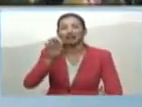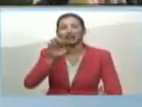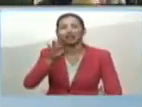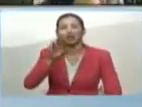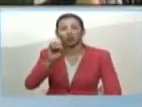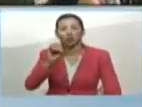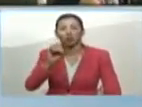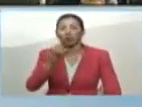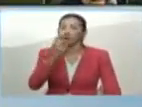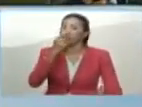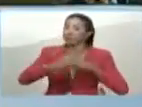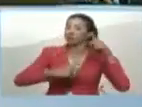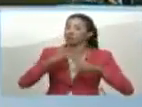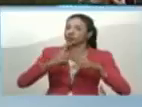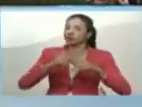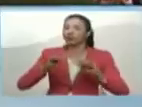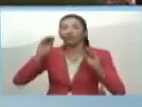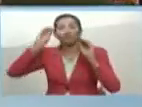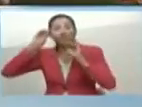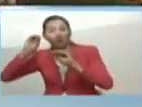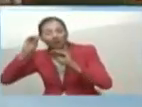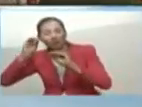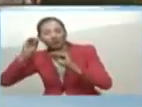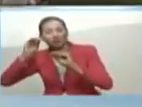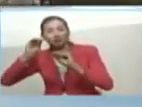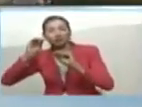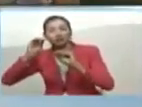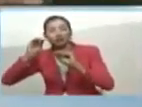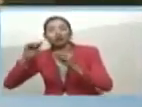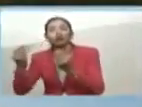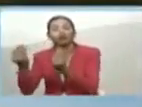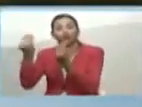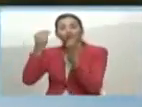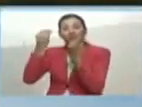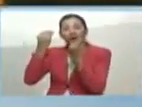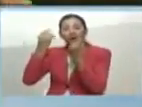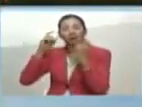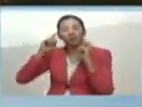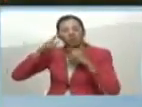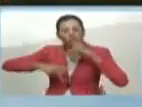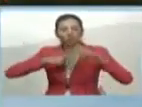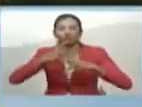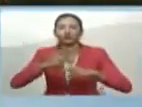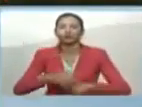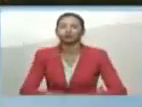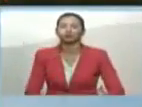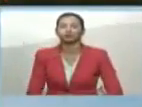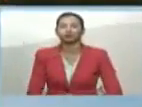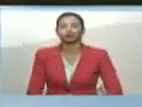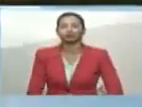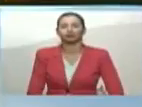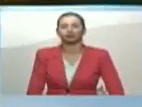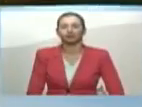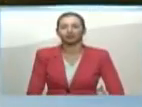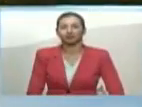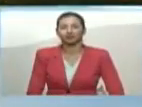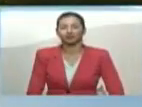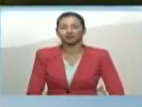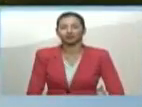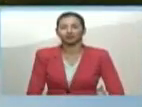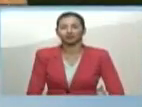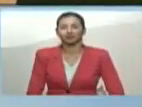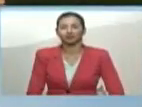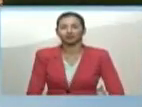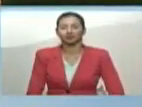producir formándose, ¿no? Y formarse produciendo. Aquí está el plan